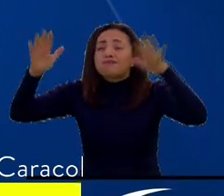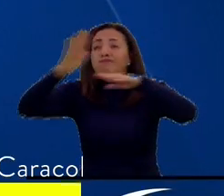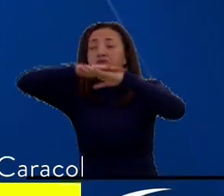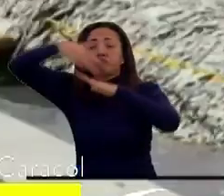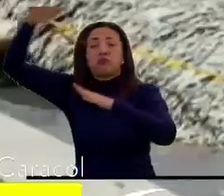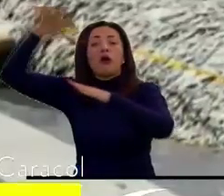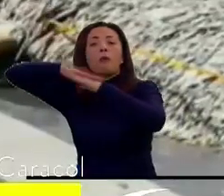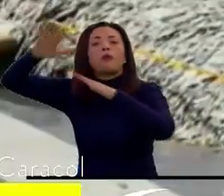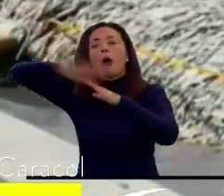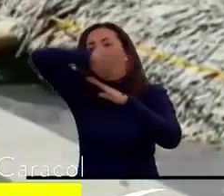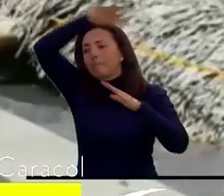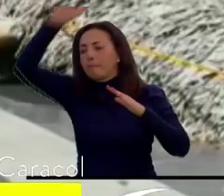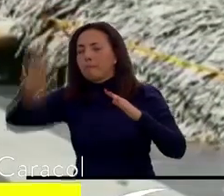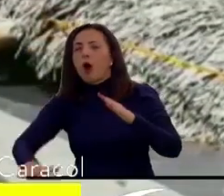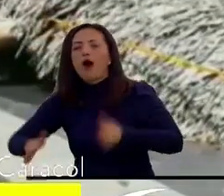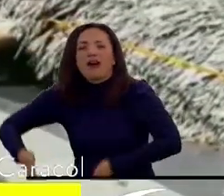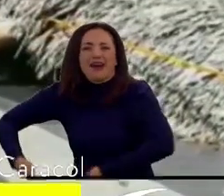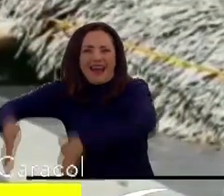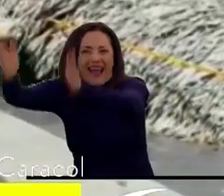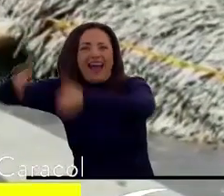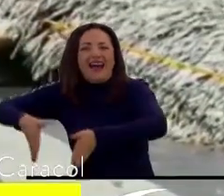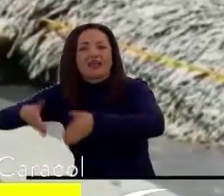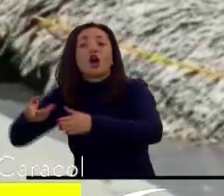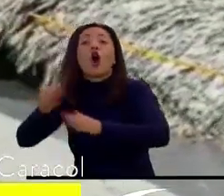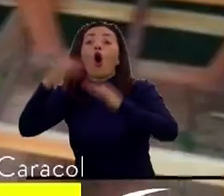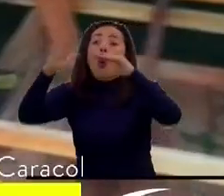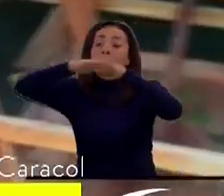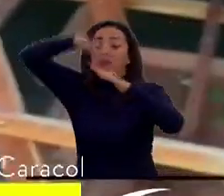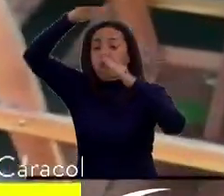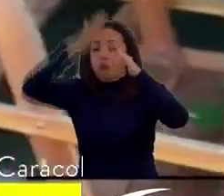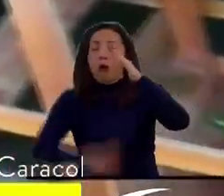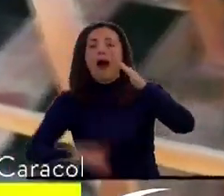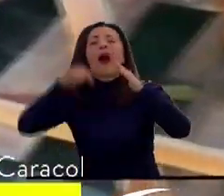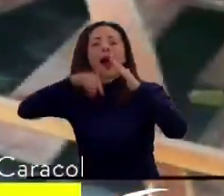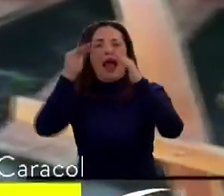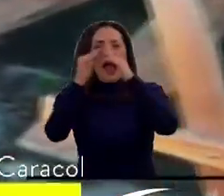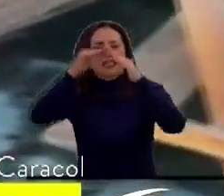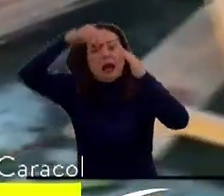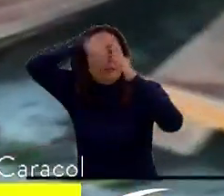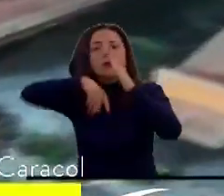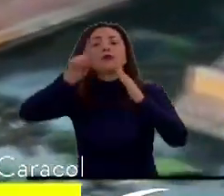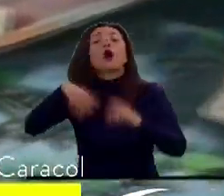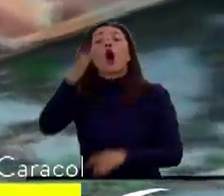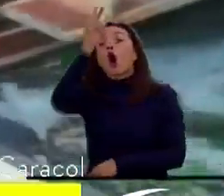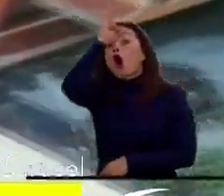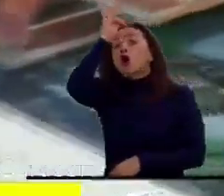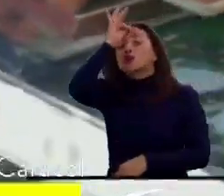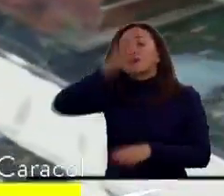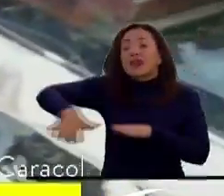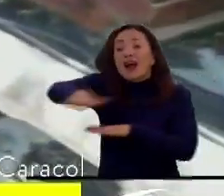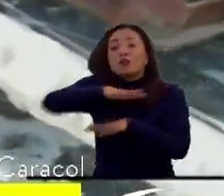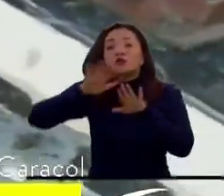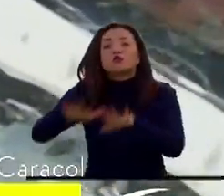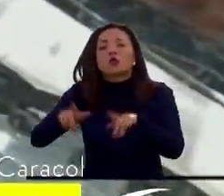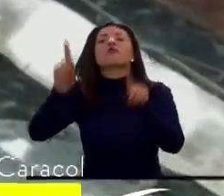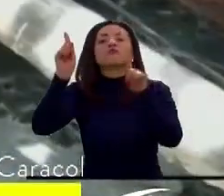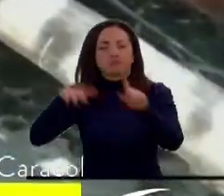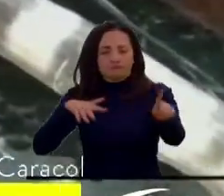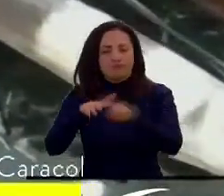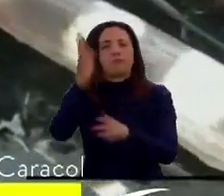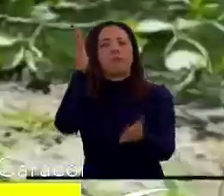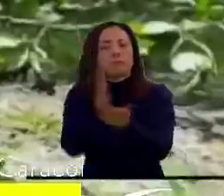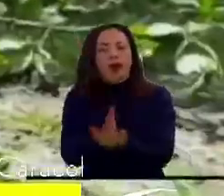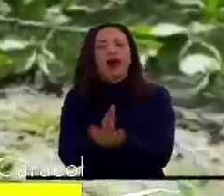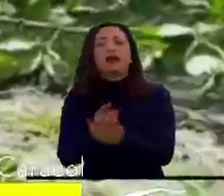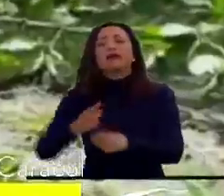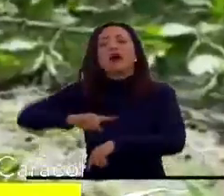viviendas cayeron sobre la calle y otros dentro de las mismas casas. El hospital del municipio también resultó afectado. Por varias horas,